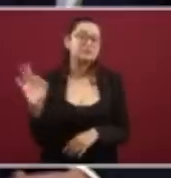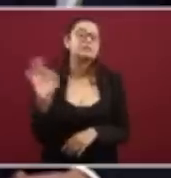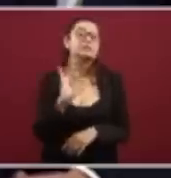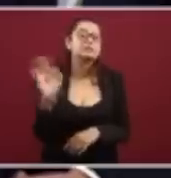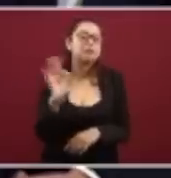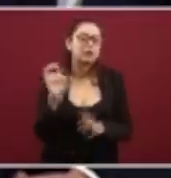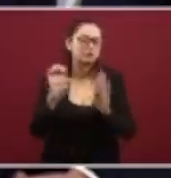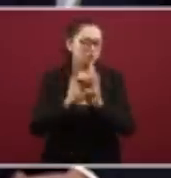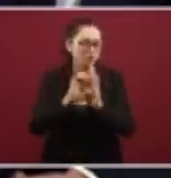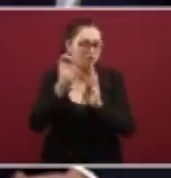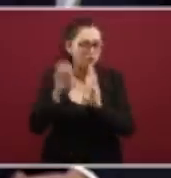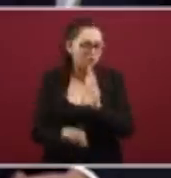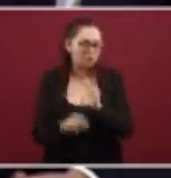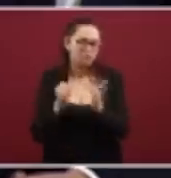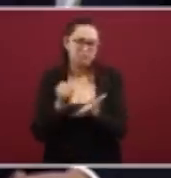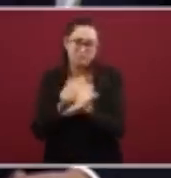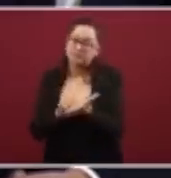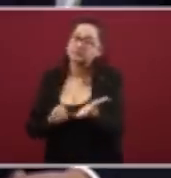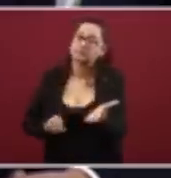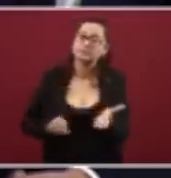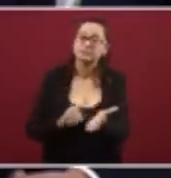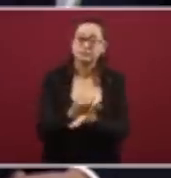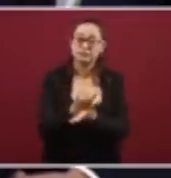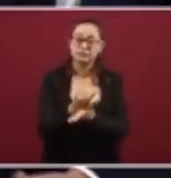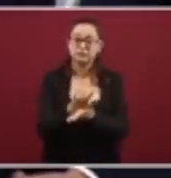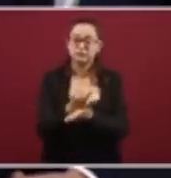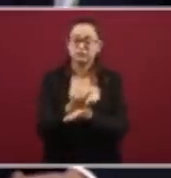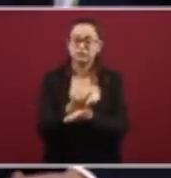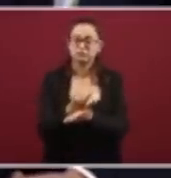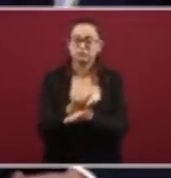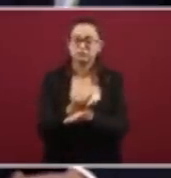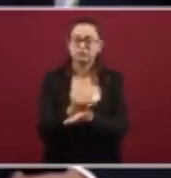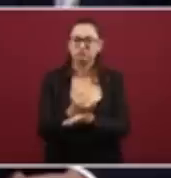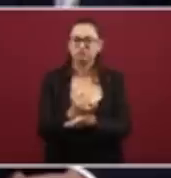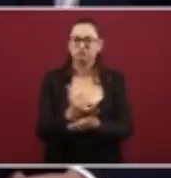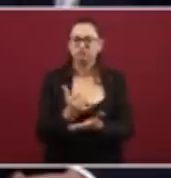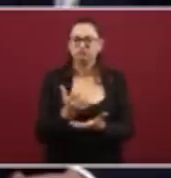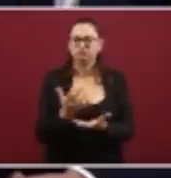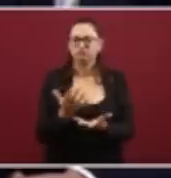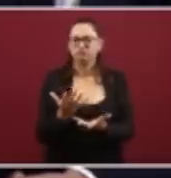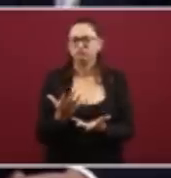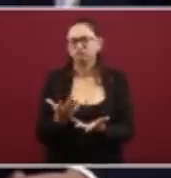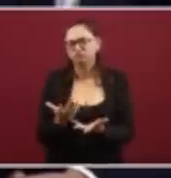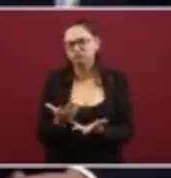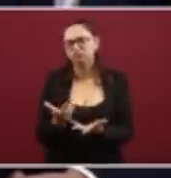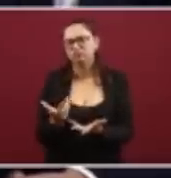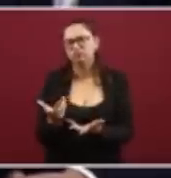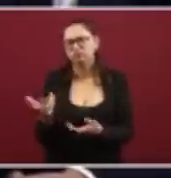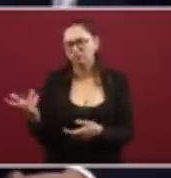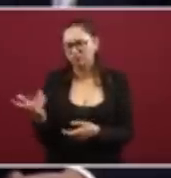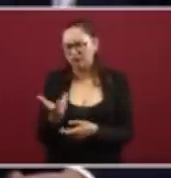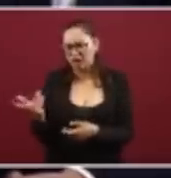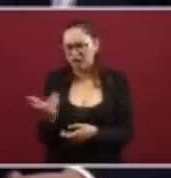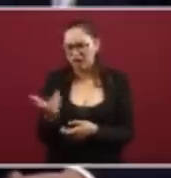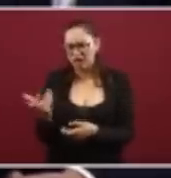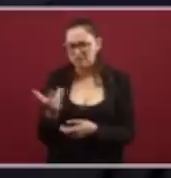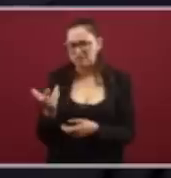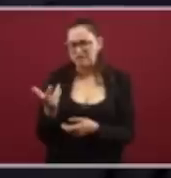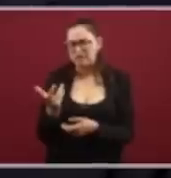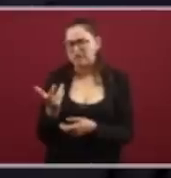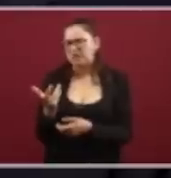x e intensificar entonces más